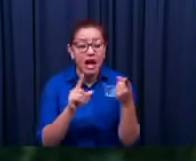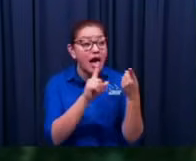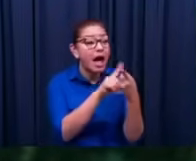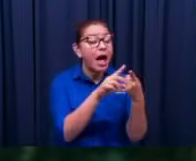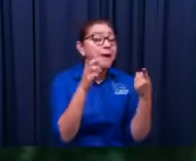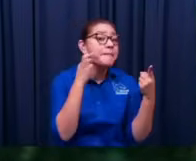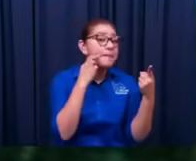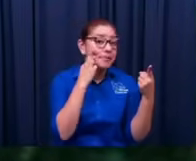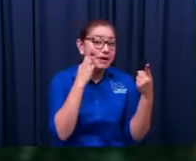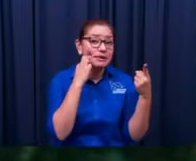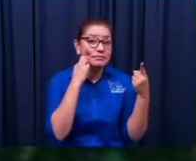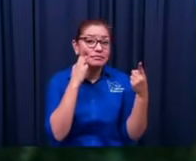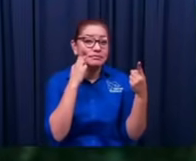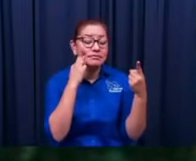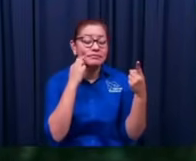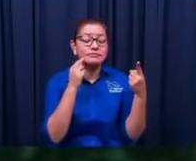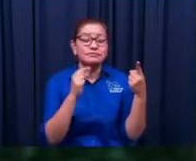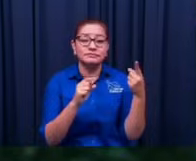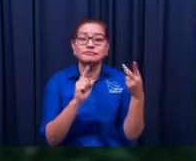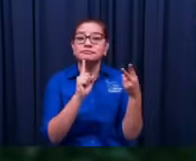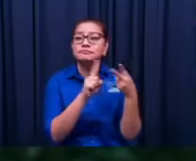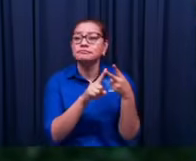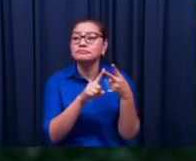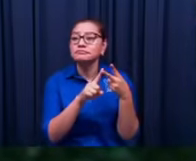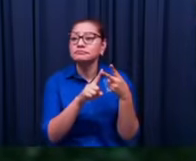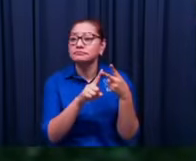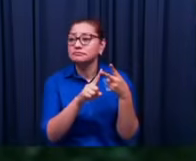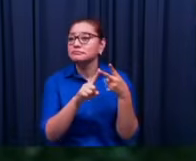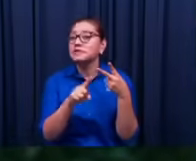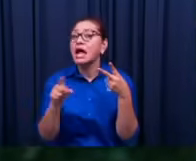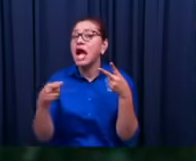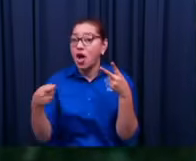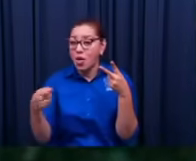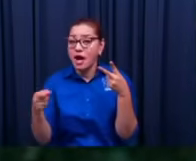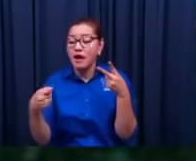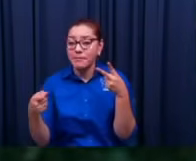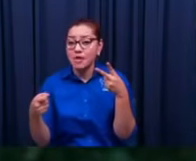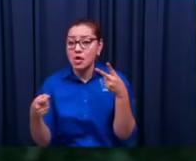¿Ah? ¿Tu papá? Bueno,